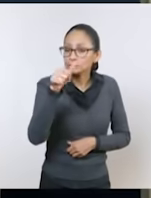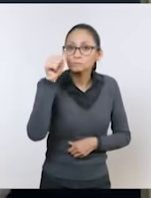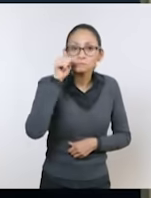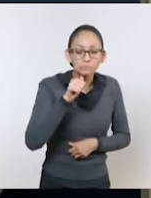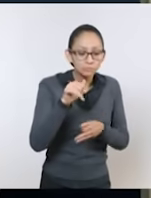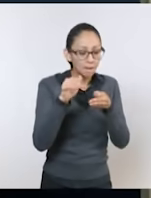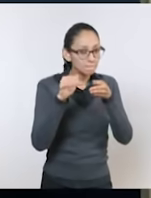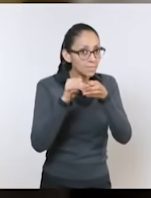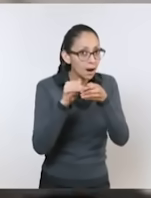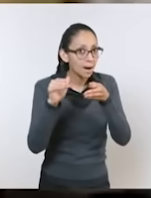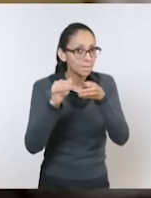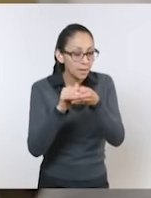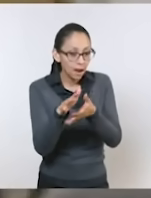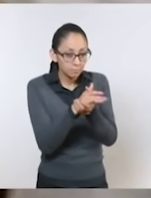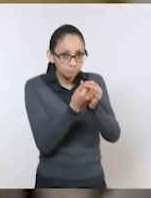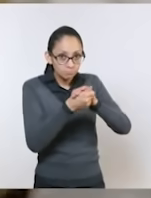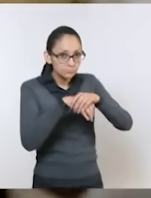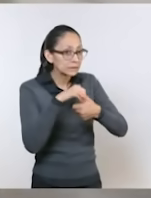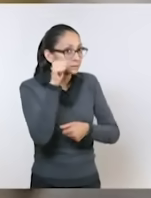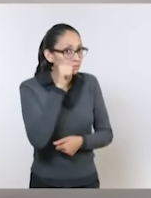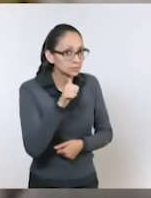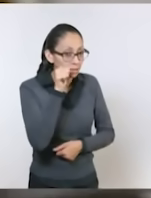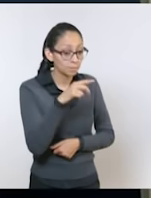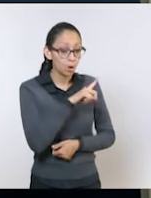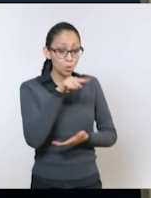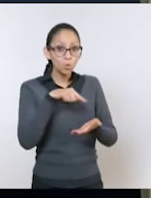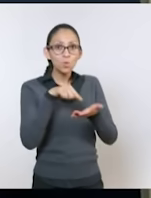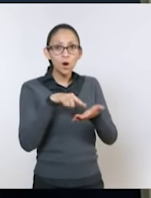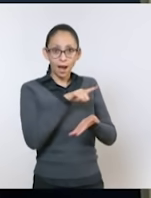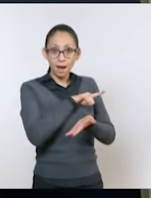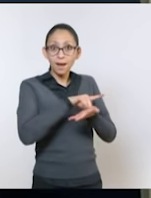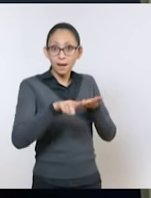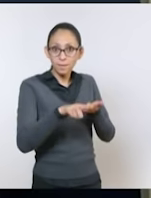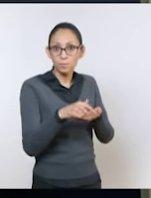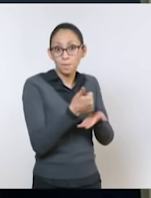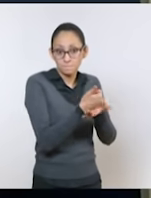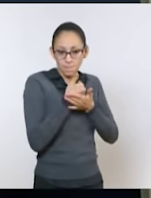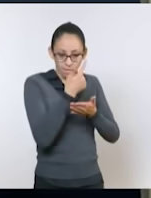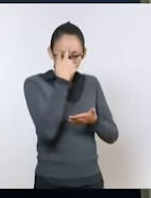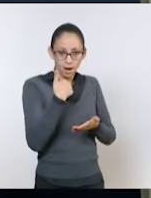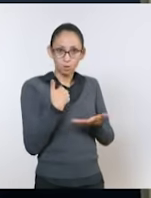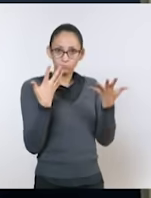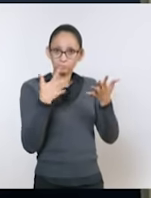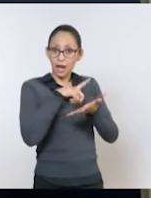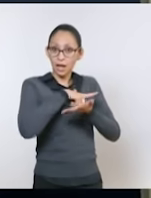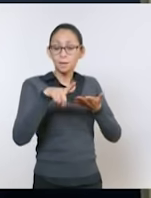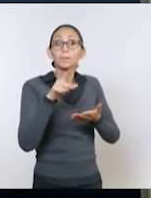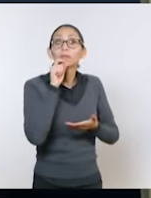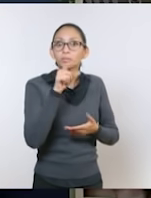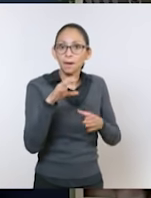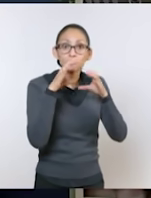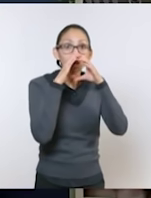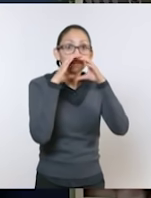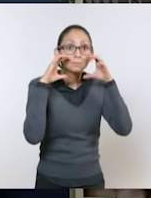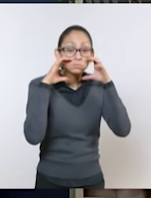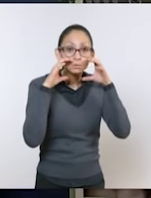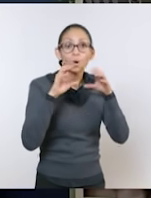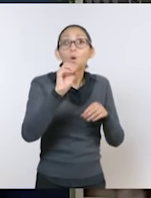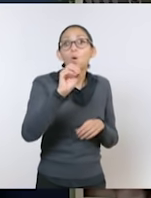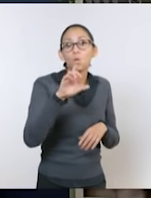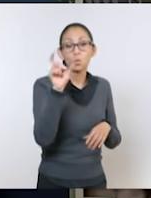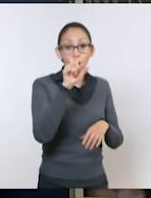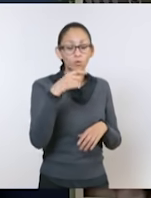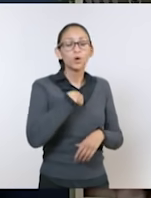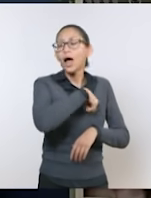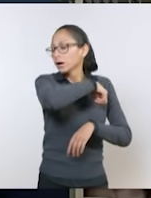Recuerden, lavarse las manos constantemente y estar en un lugar limpio ayuda a que no aparezcan. Y taparse la boca